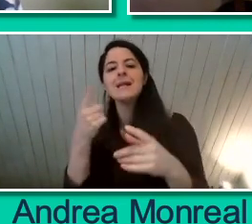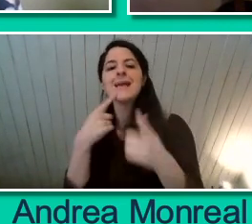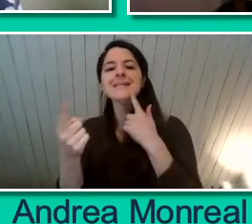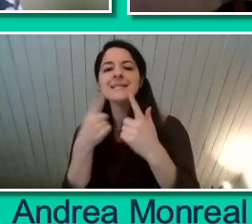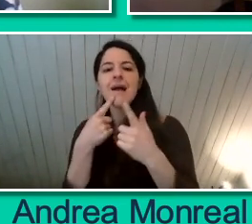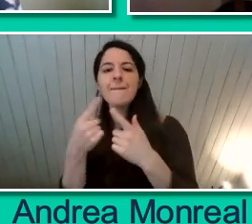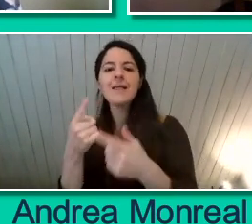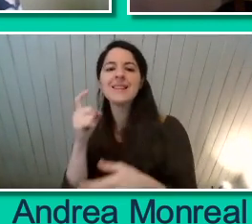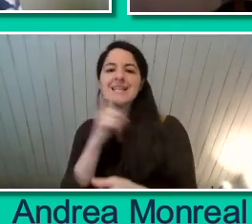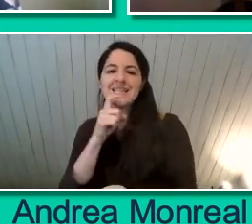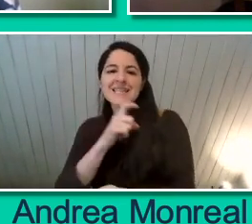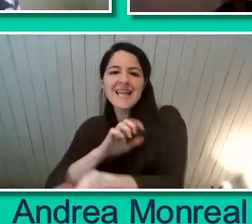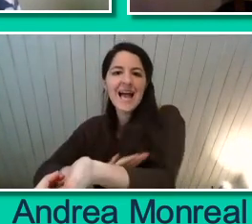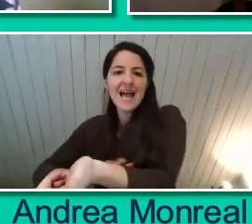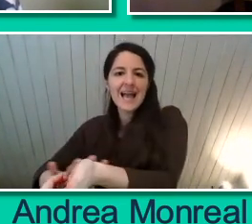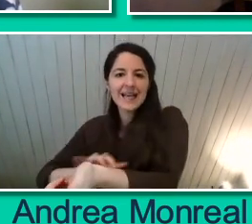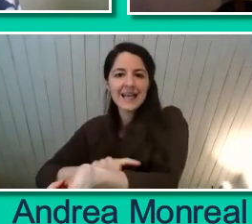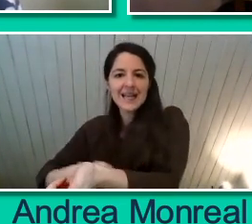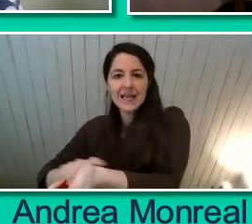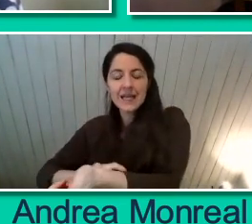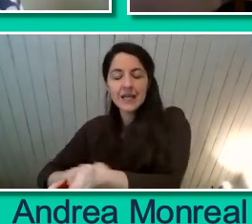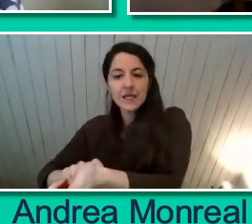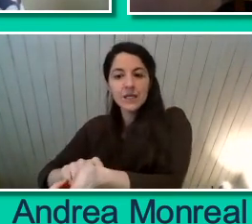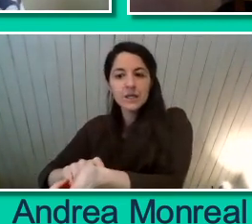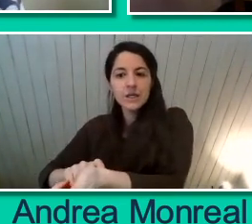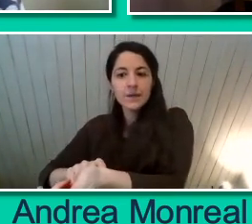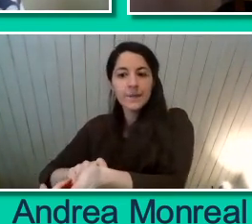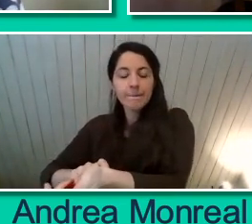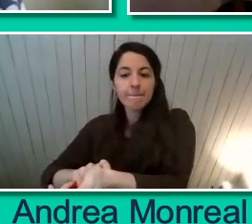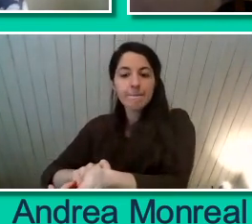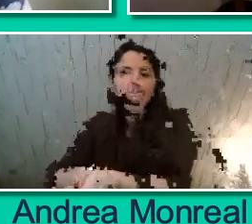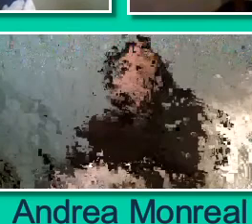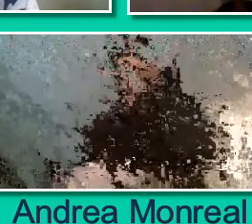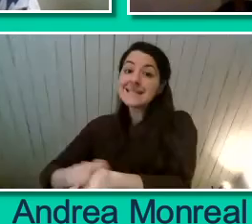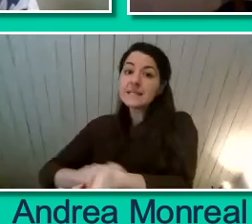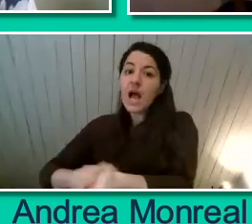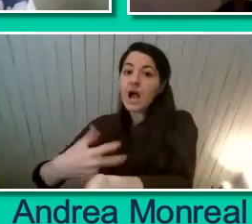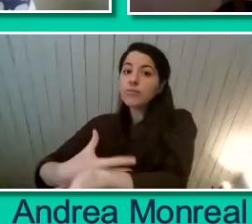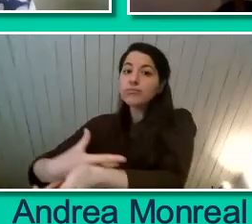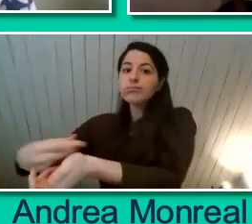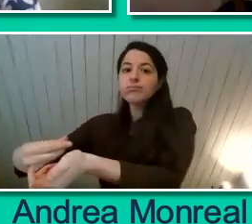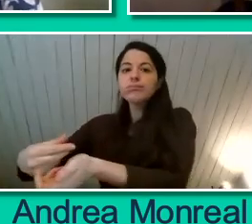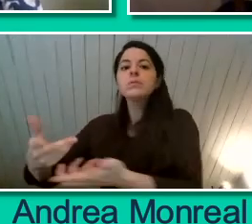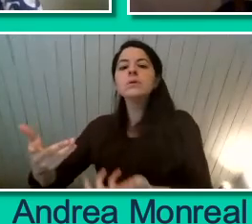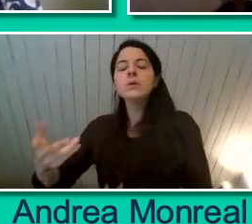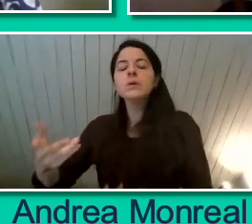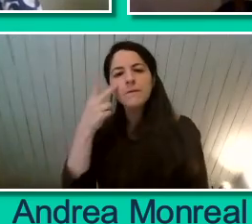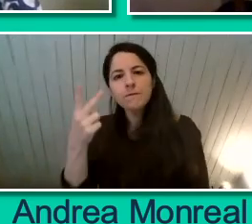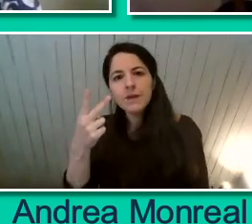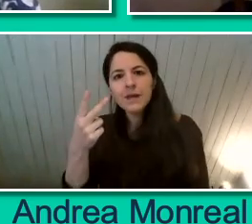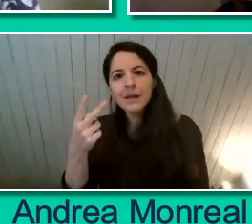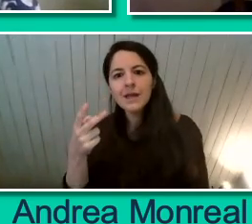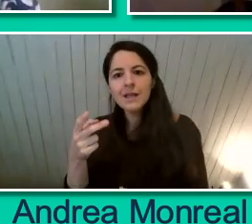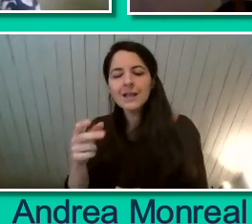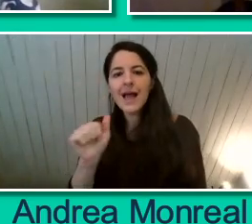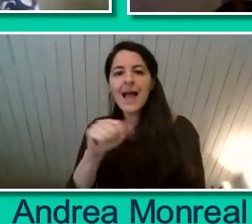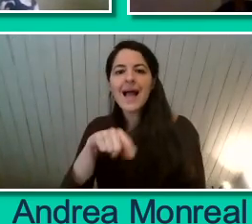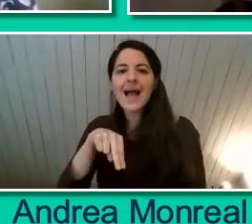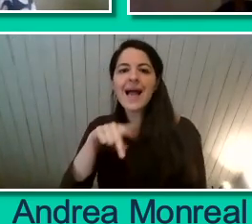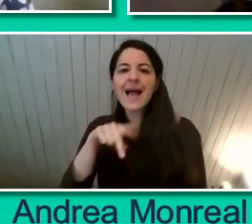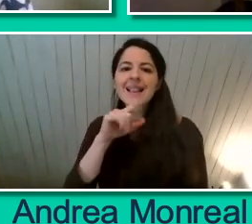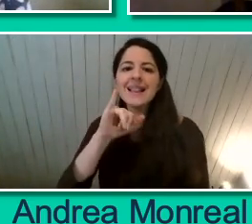deja, lo que mide es una sustancia que se llama el antígeno prostático específico.